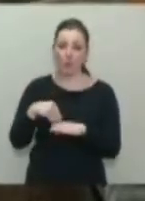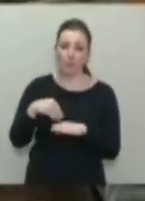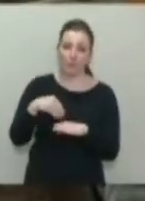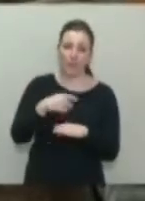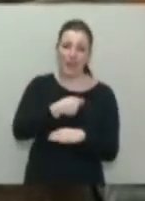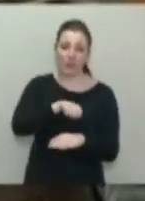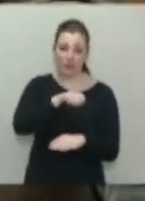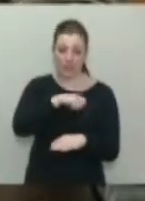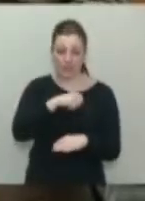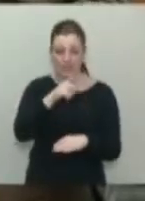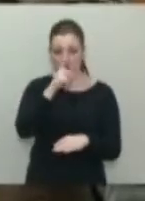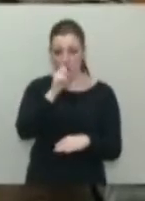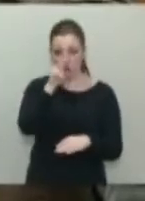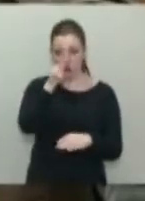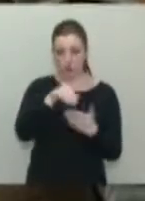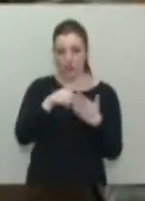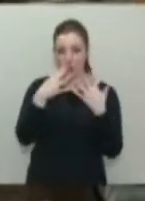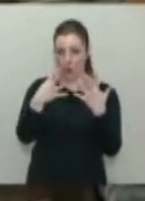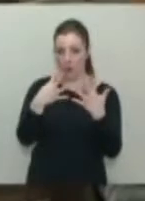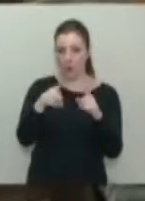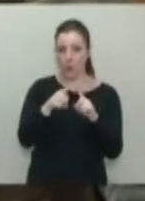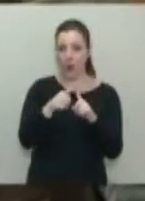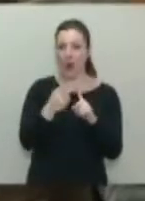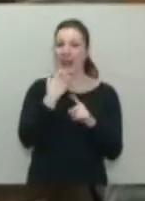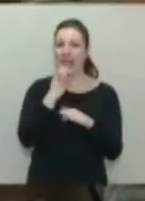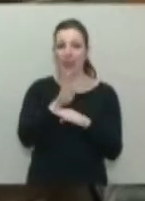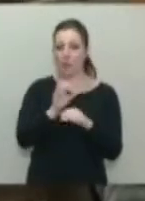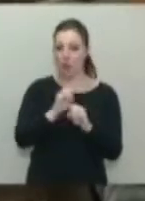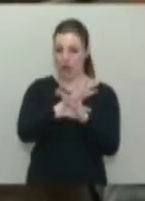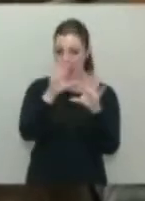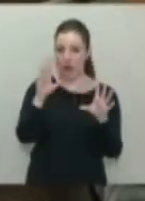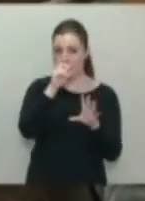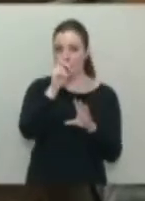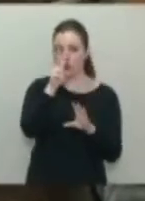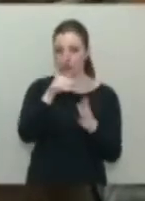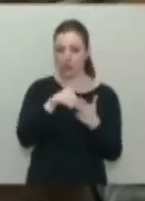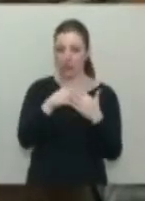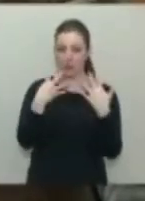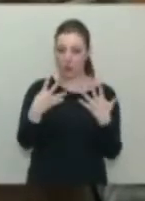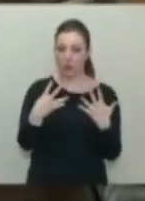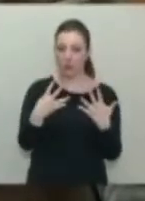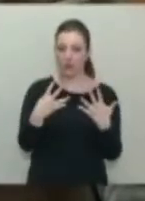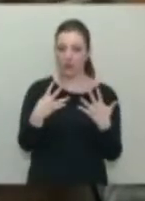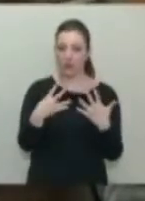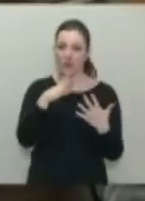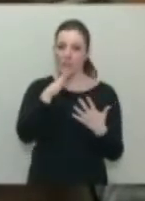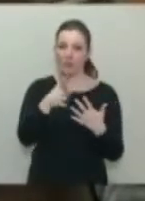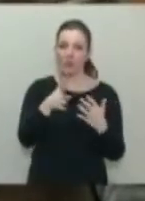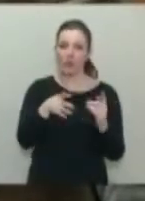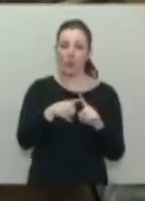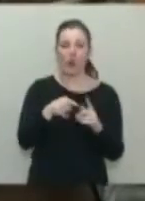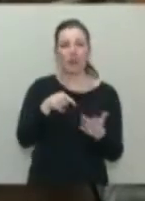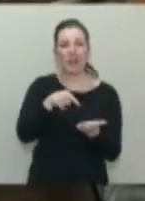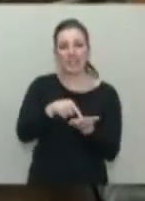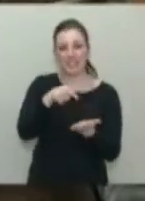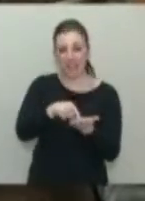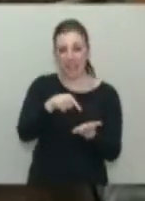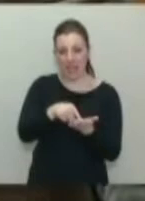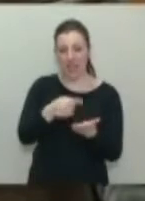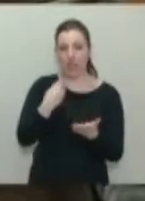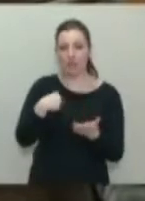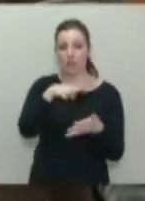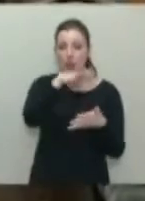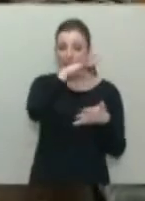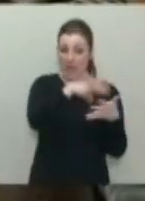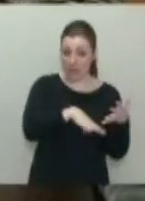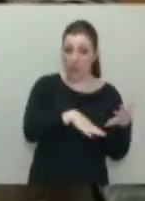año 2009 es un claro ejemplo de esto. La del año 2009 vino derivada de una exigencia de la Generalitat de